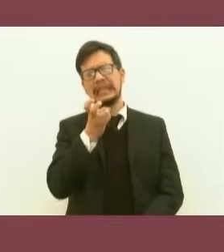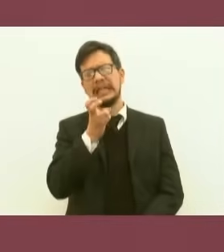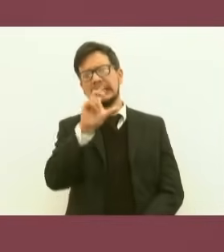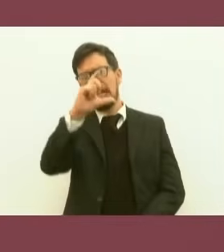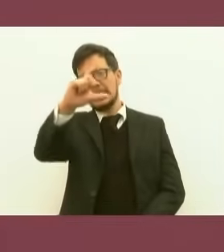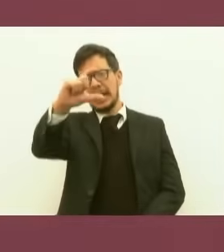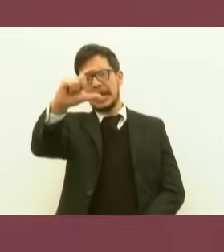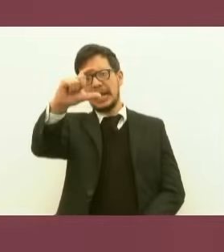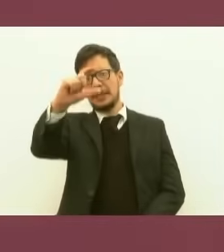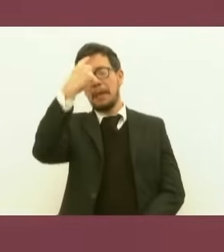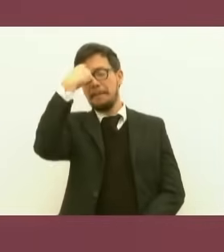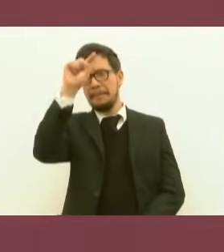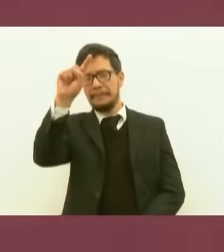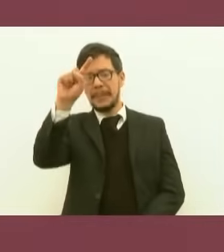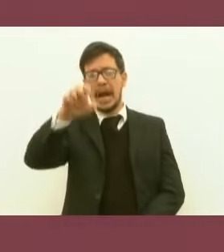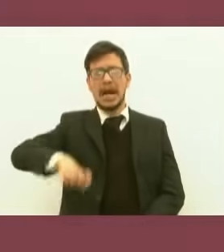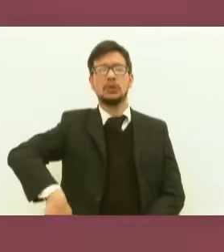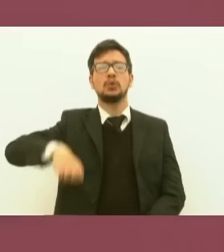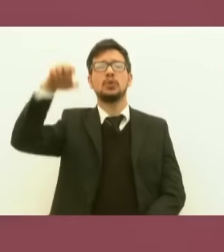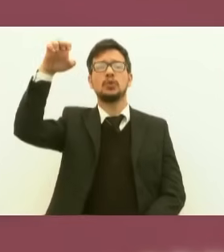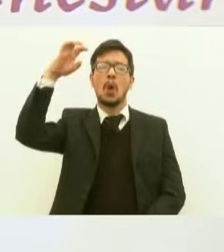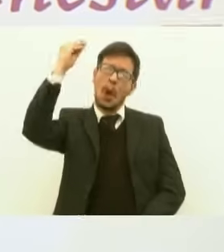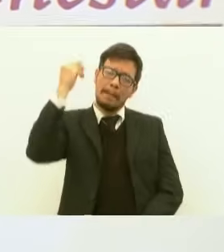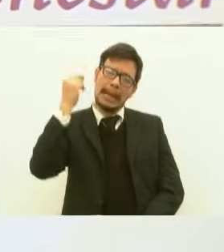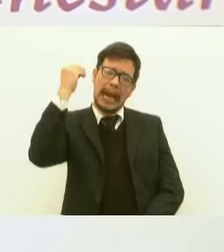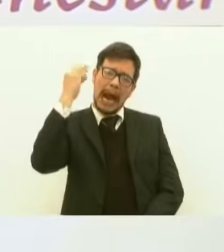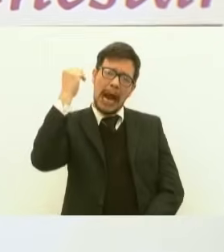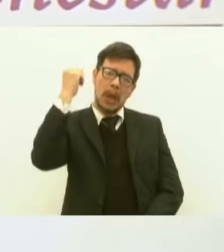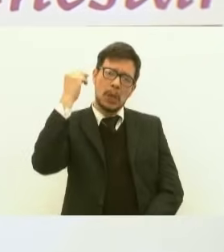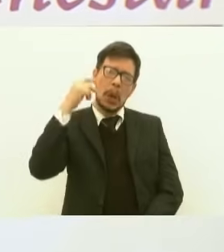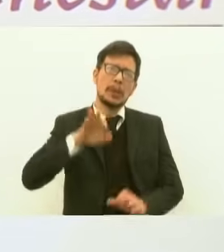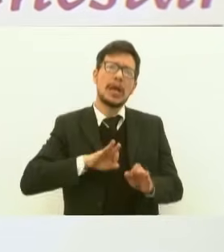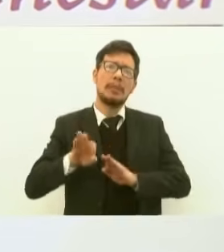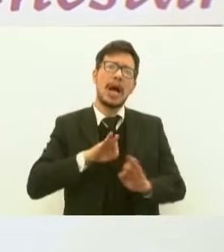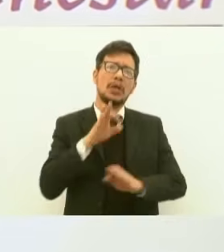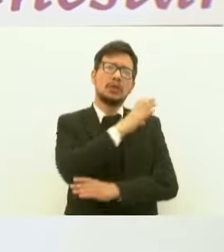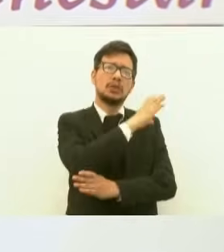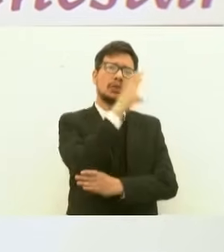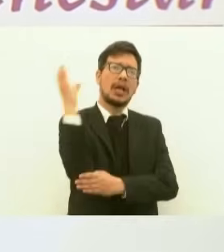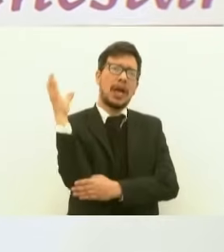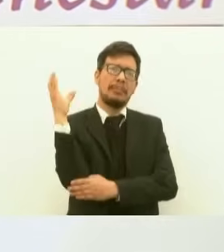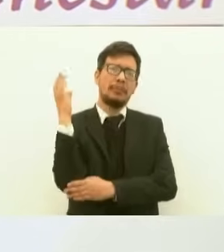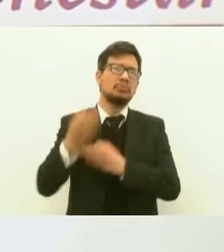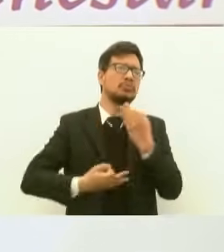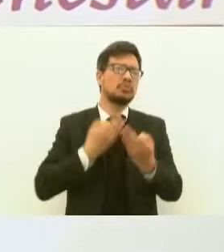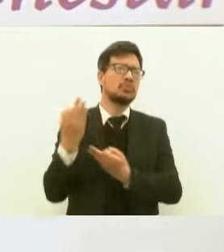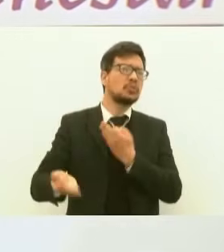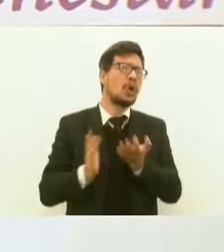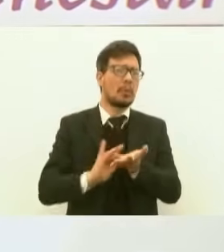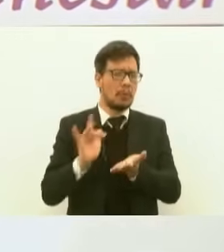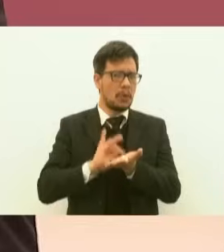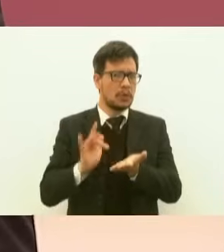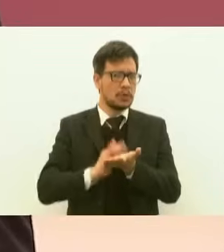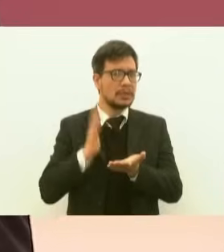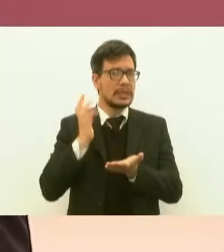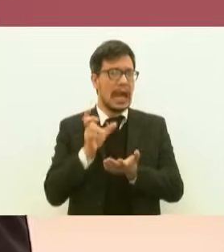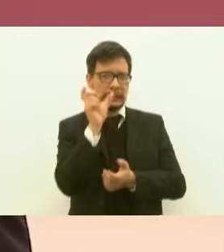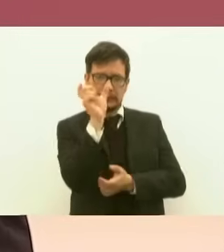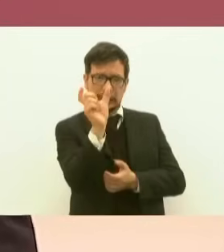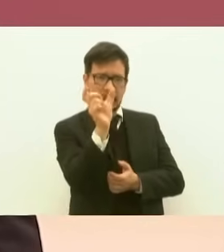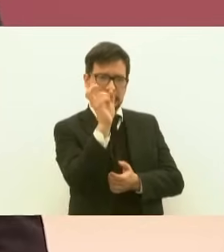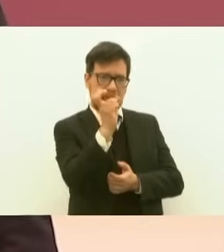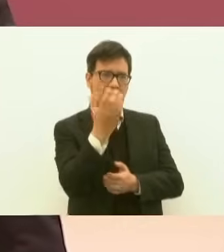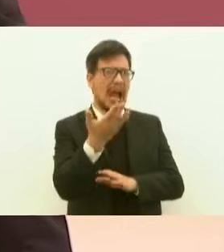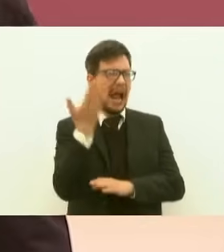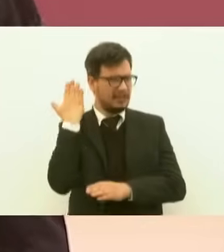Para adulto mayor, becario, campesino. Todos los que reciben apoyo, ya este año que